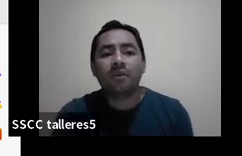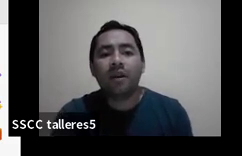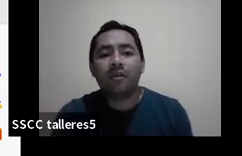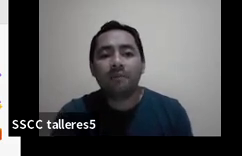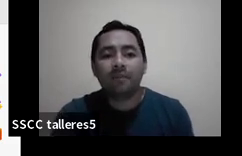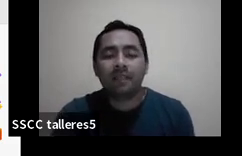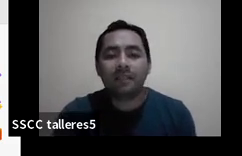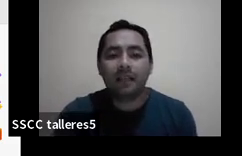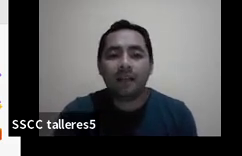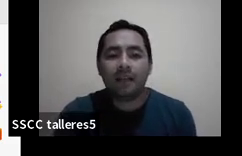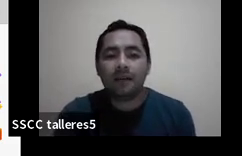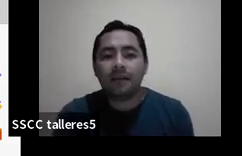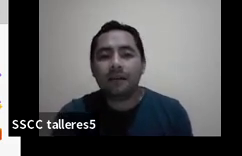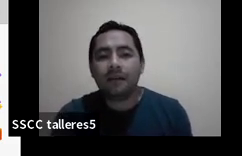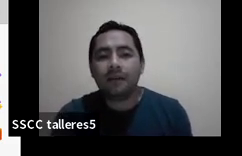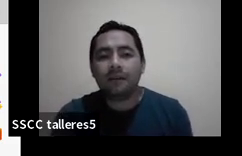Bueno, vamos con ahora